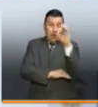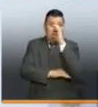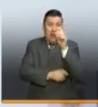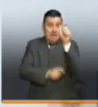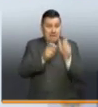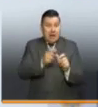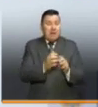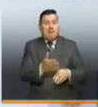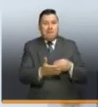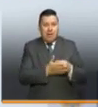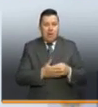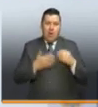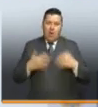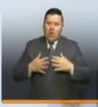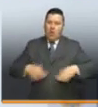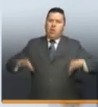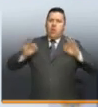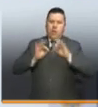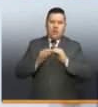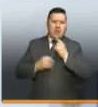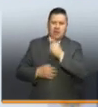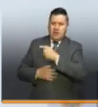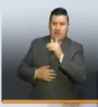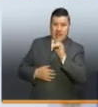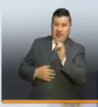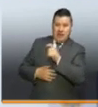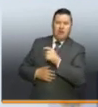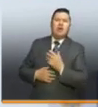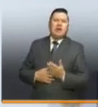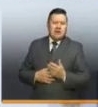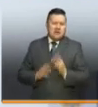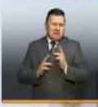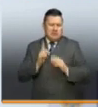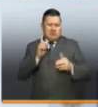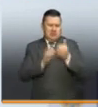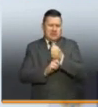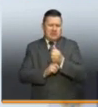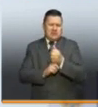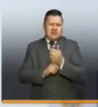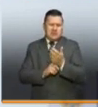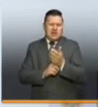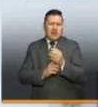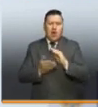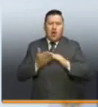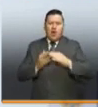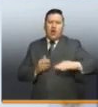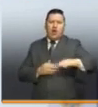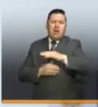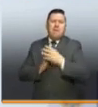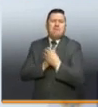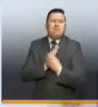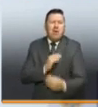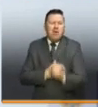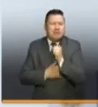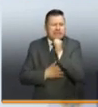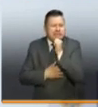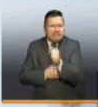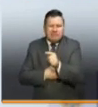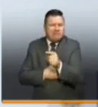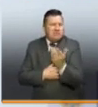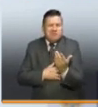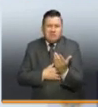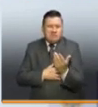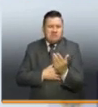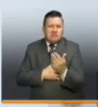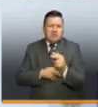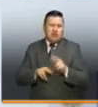la otra novedad como mencionaba diego es llegar a esa franja de la población vulnerable aquellos que en